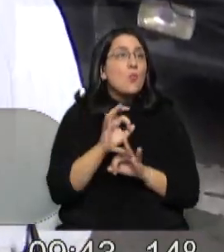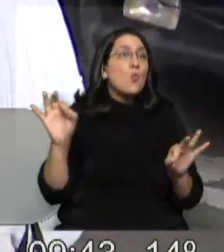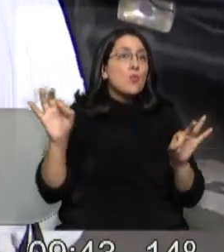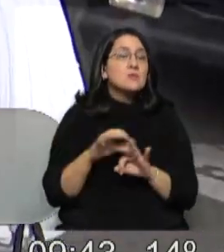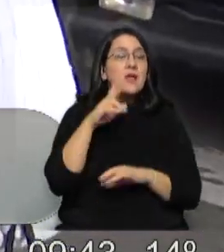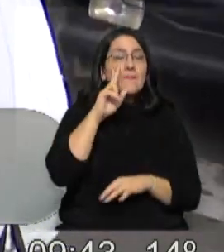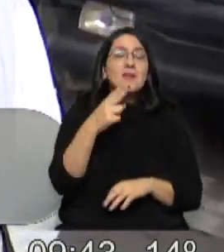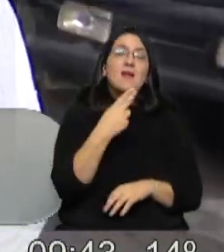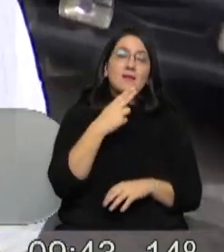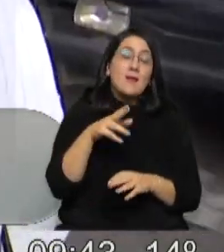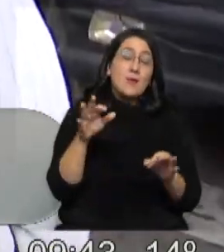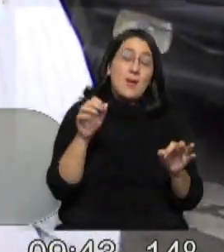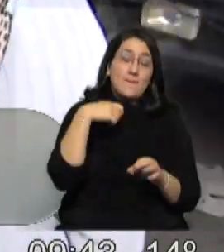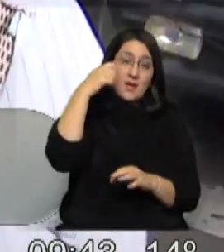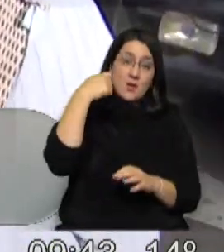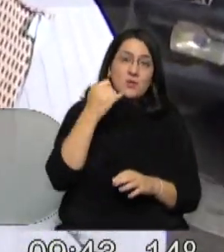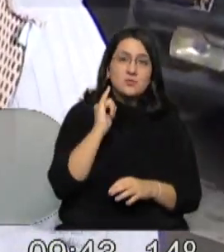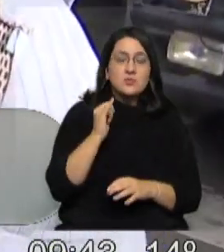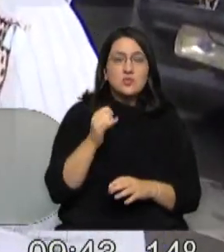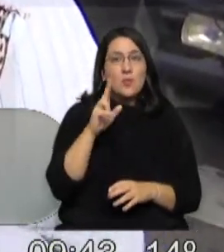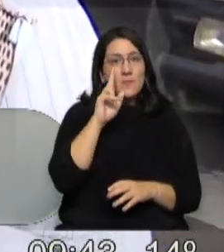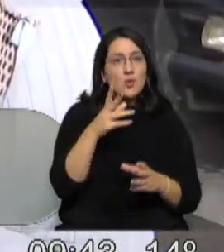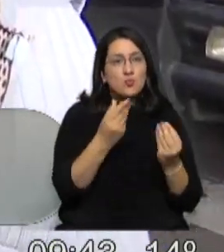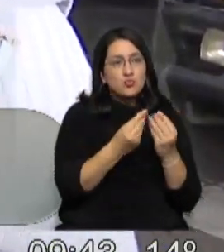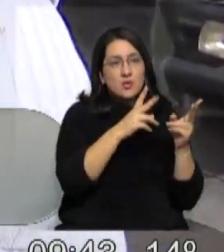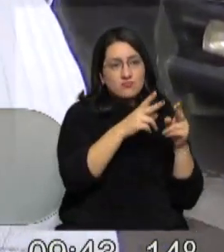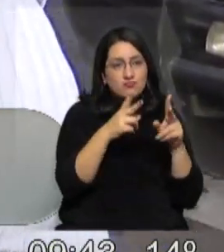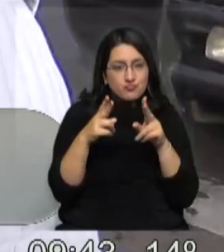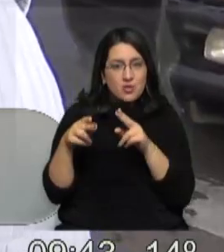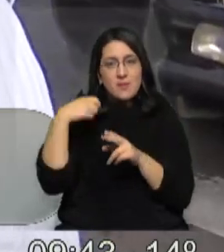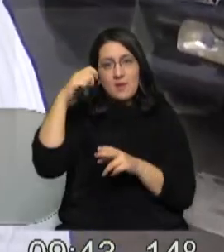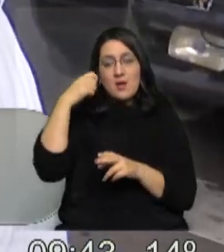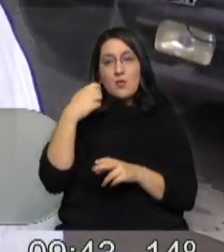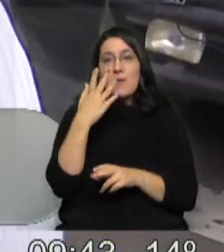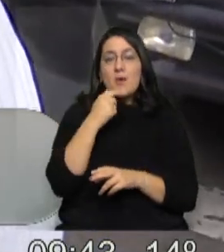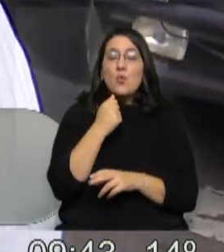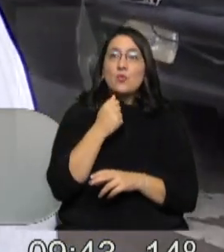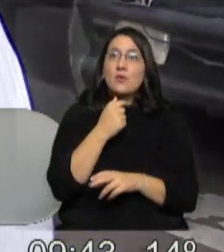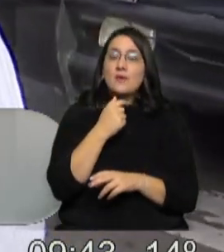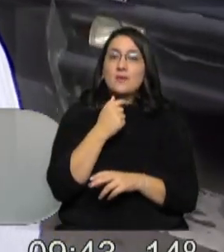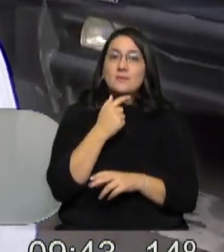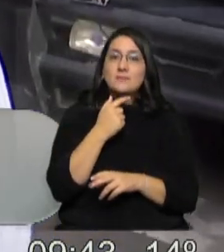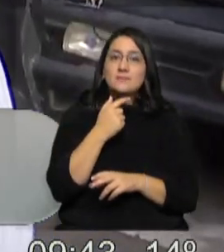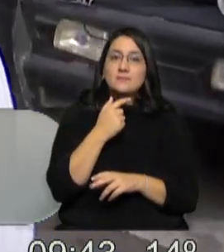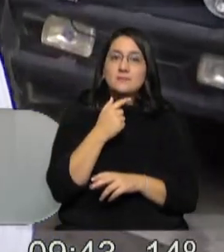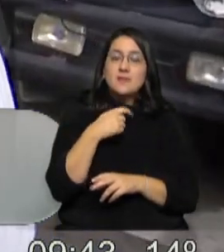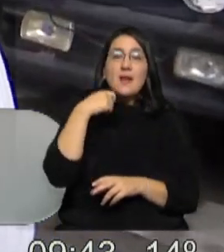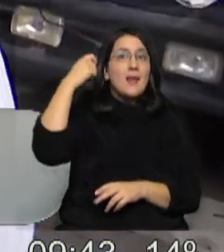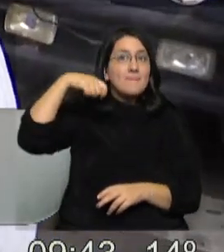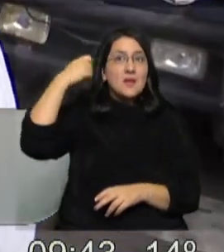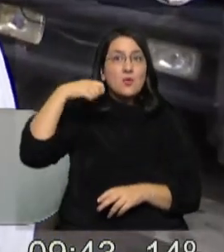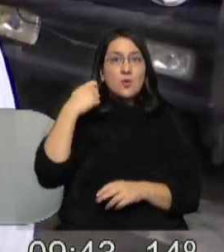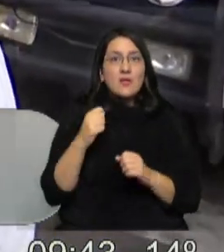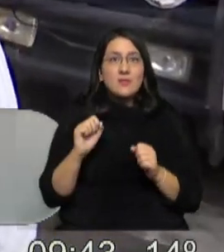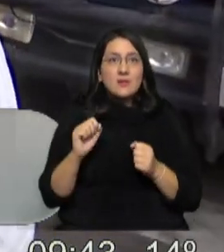una película, una serie, ¿cómo la lleva? Yo miro mucha serie, película, me gusta mucho las películas de suspenso